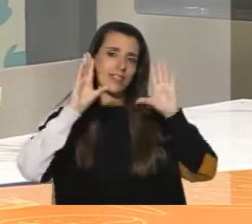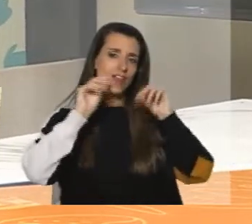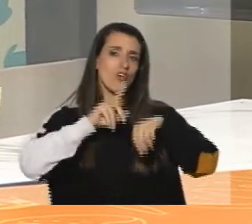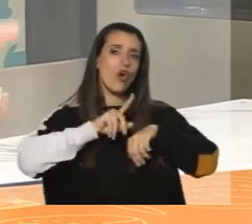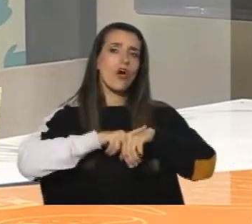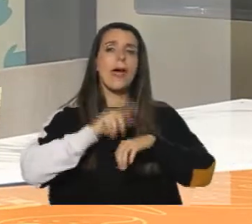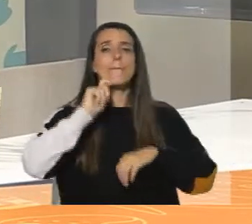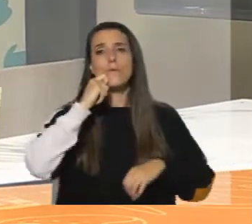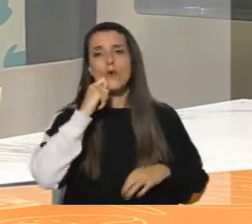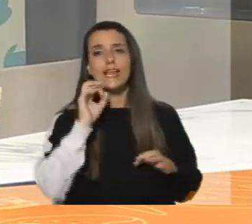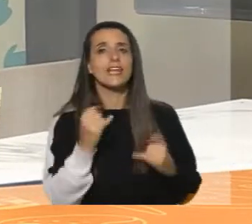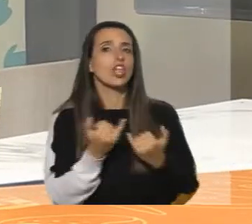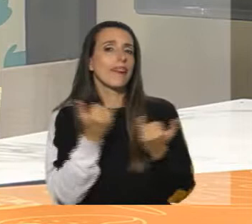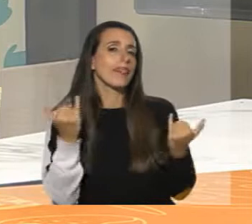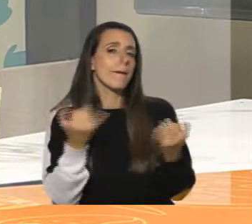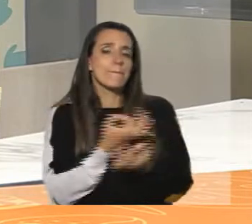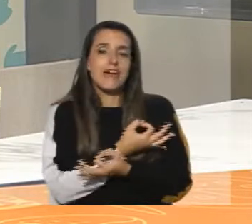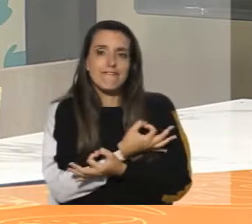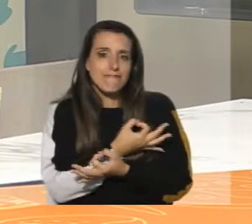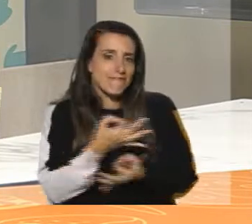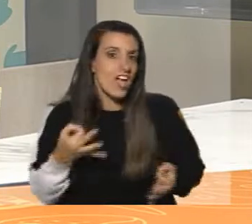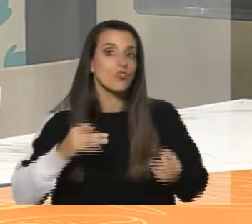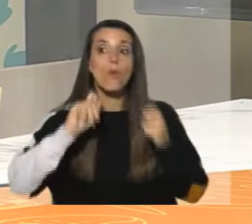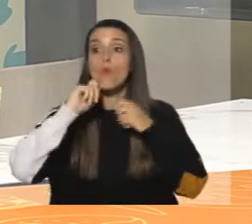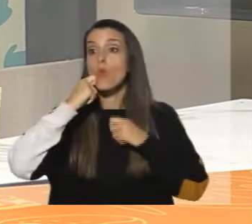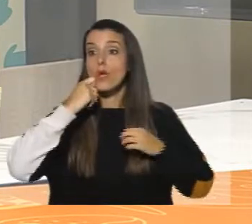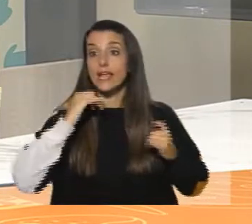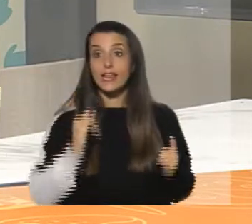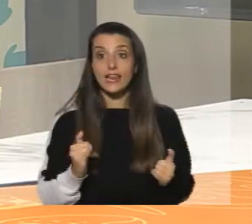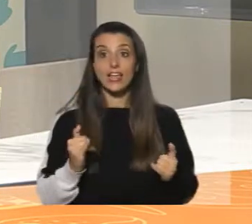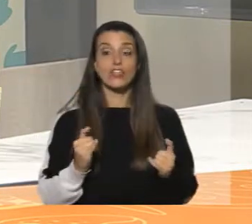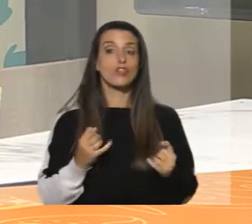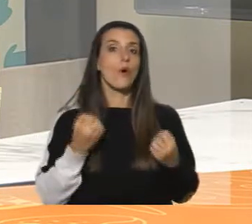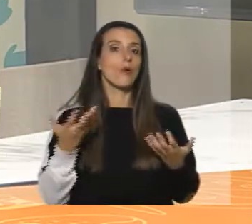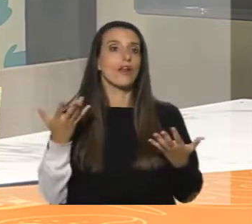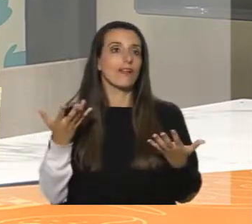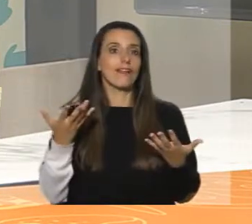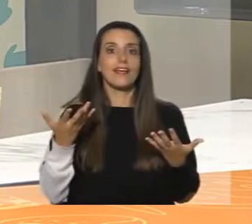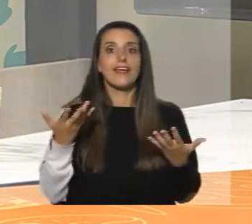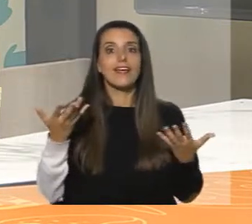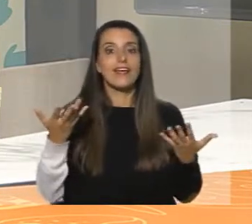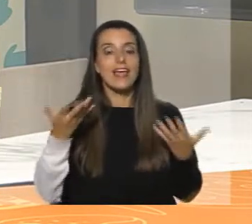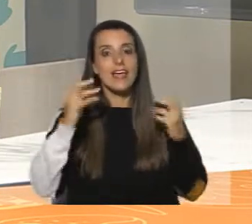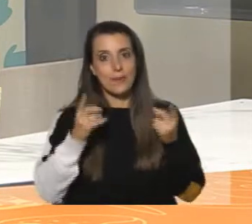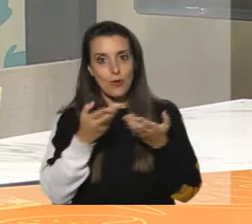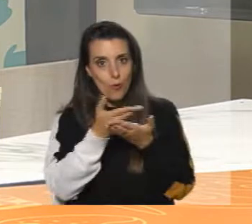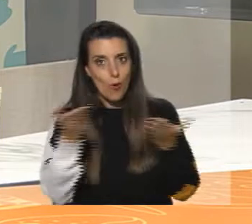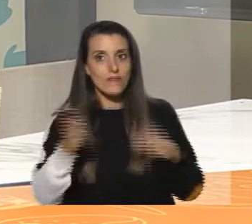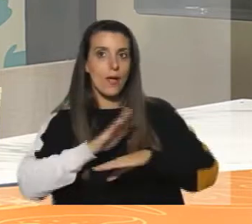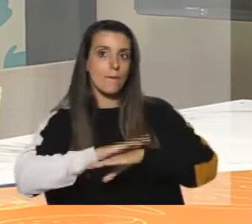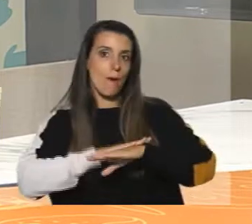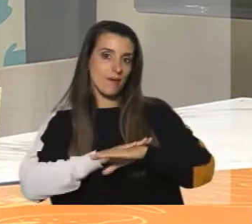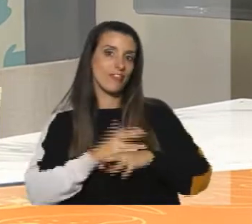horario bastante lindo porque así el tema viene acompañando para ustedes me imagino en su momento también muy